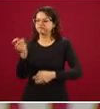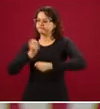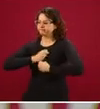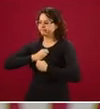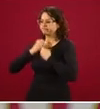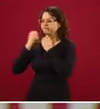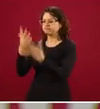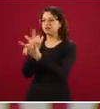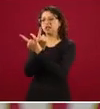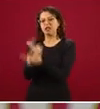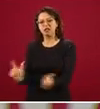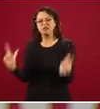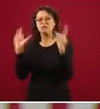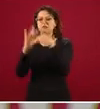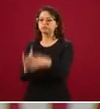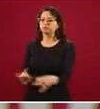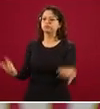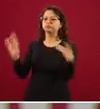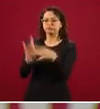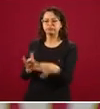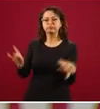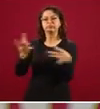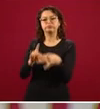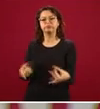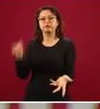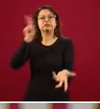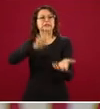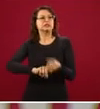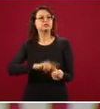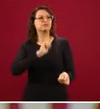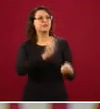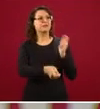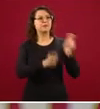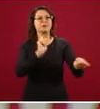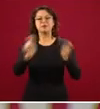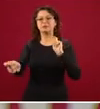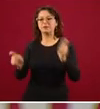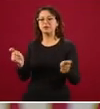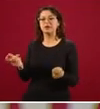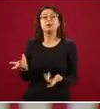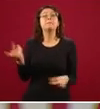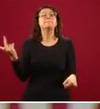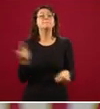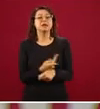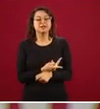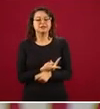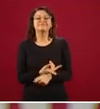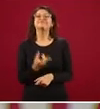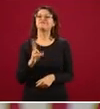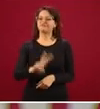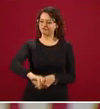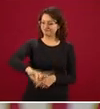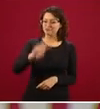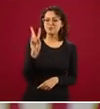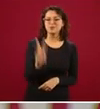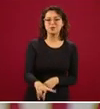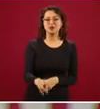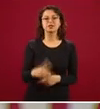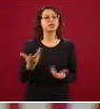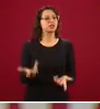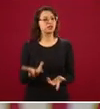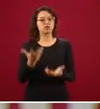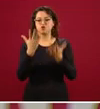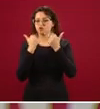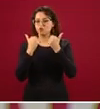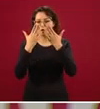expresar las y los trabajadores sobre lo que estaba ocurriendo en el instituto. ¿Qué encontraron? Que efectivamente existía falta